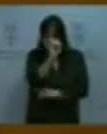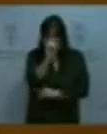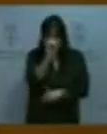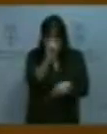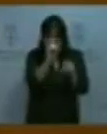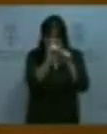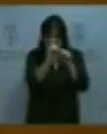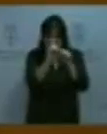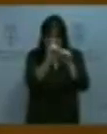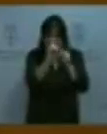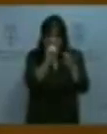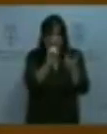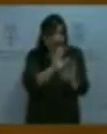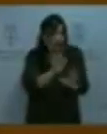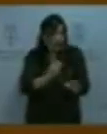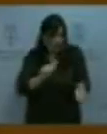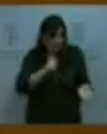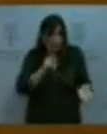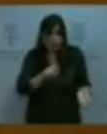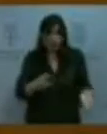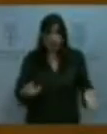farsa?